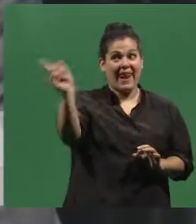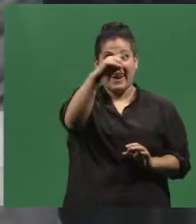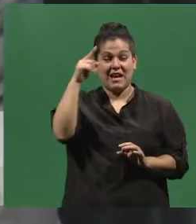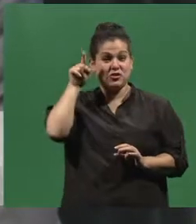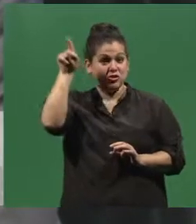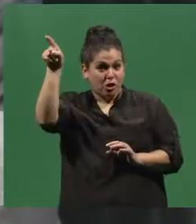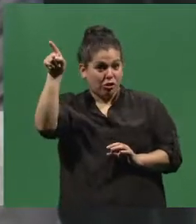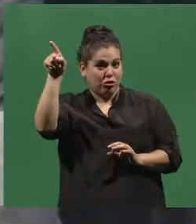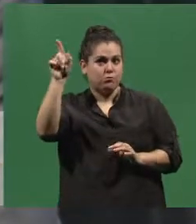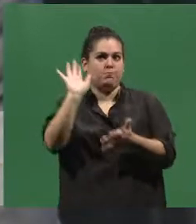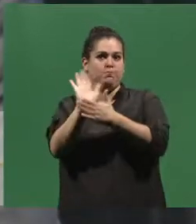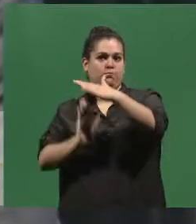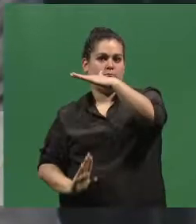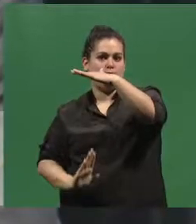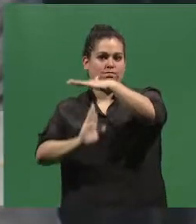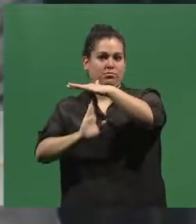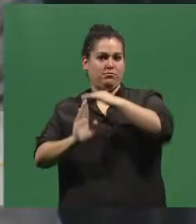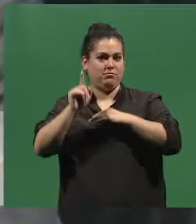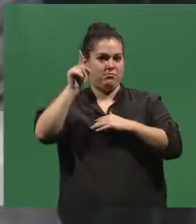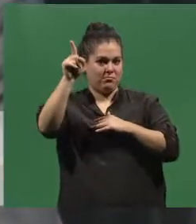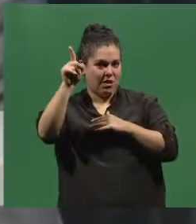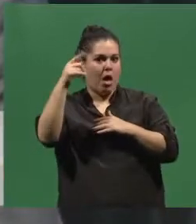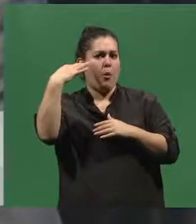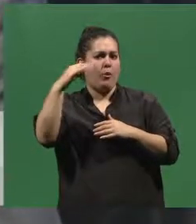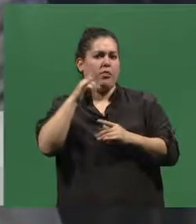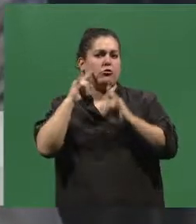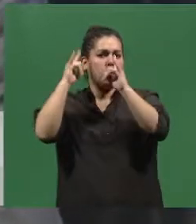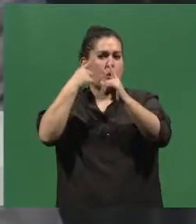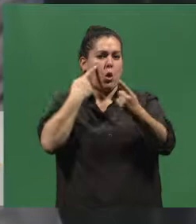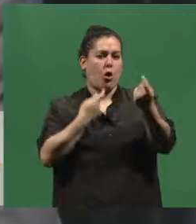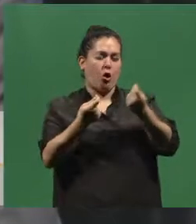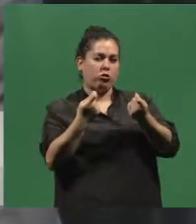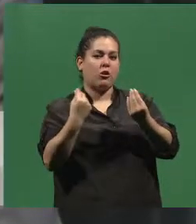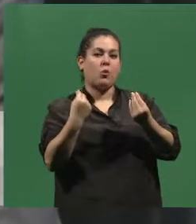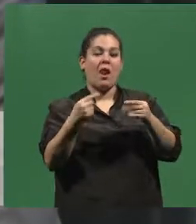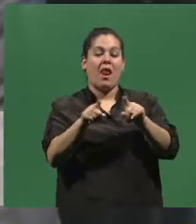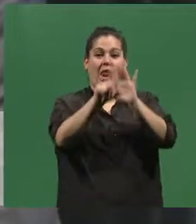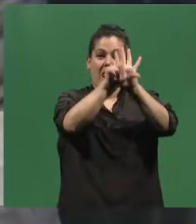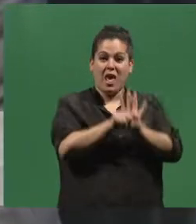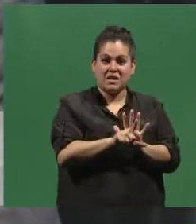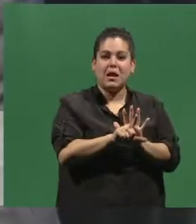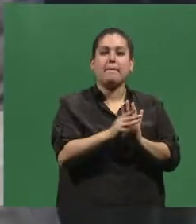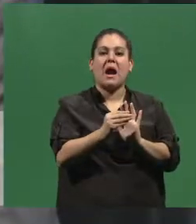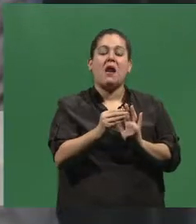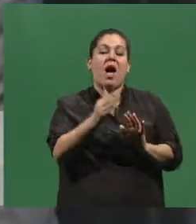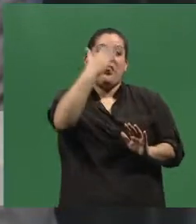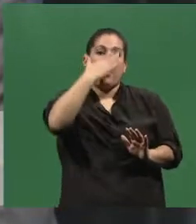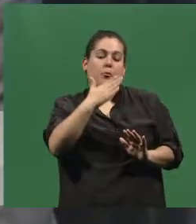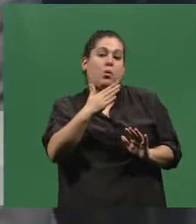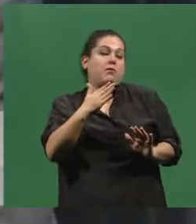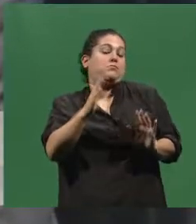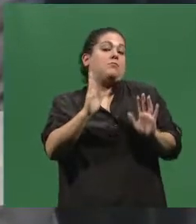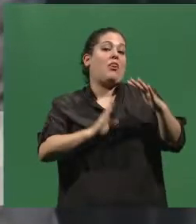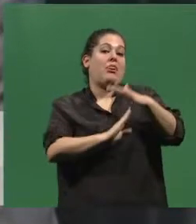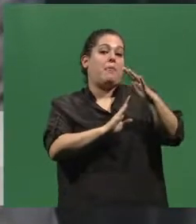su nivel de rectoría y de su nivel de competencia, puede regular leyes marco que después son susceptibles de